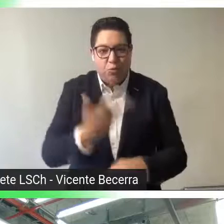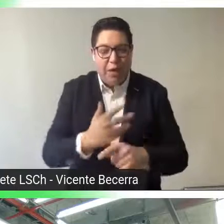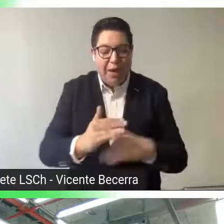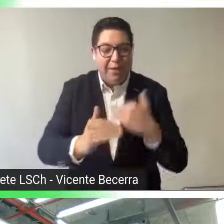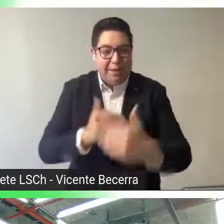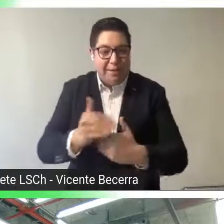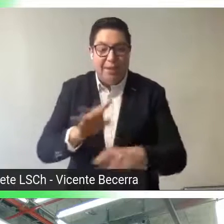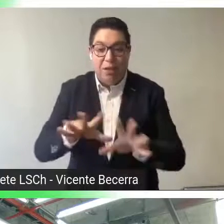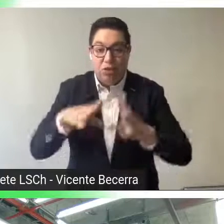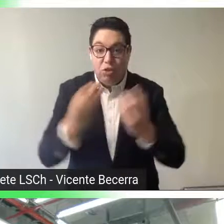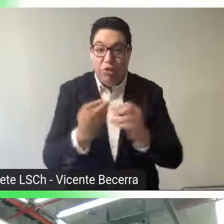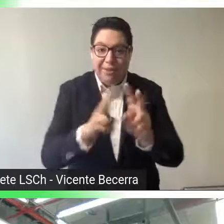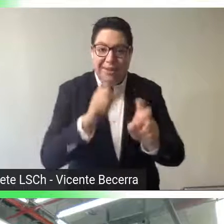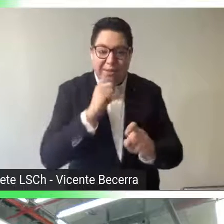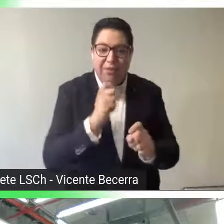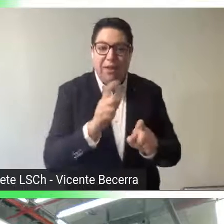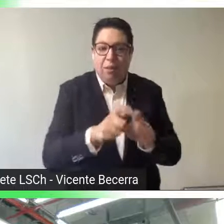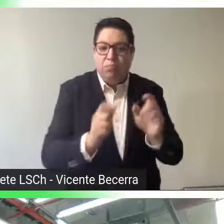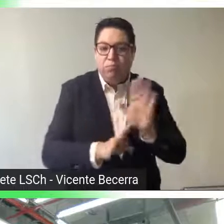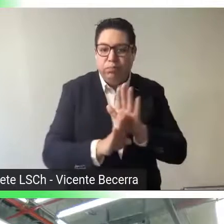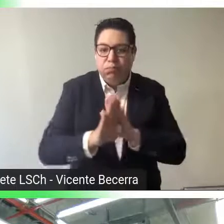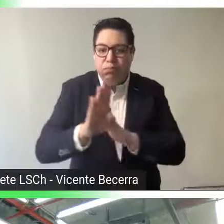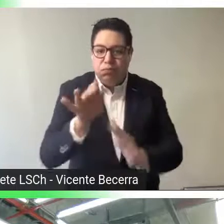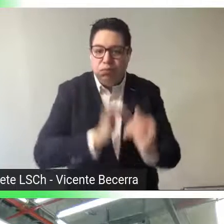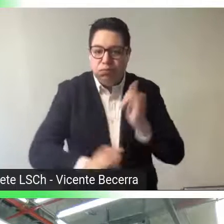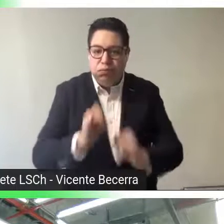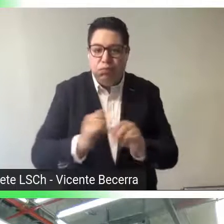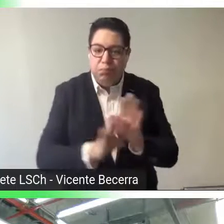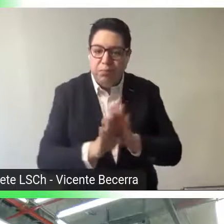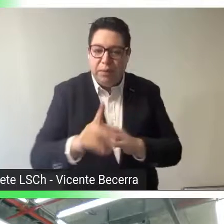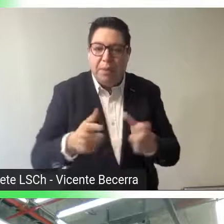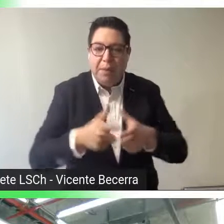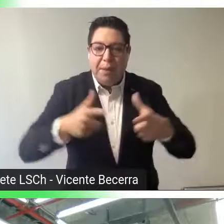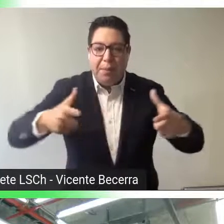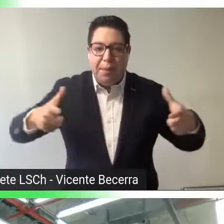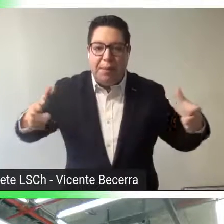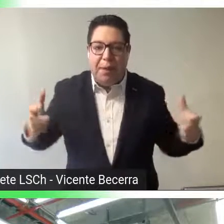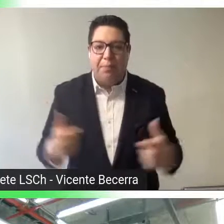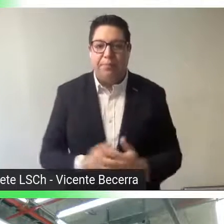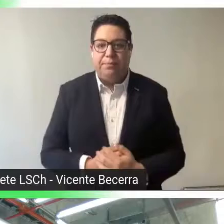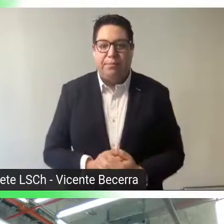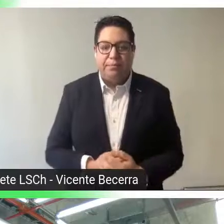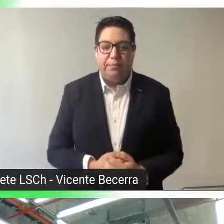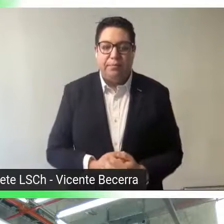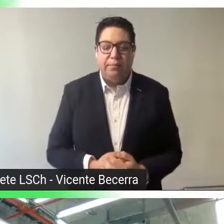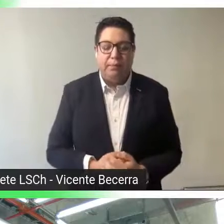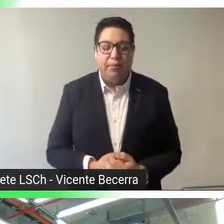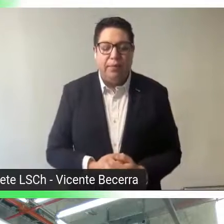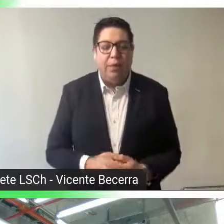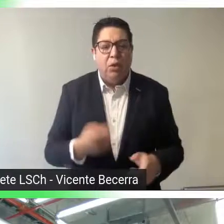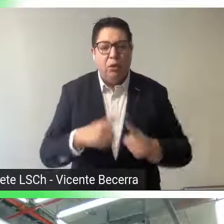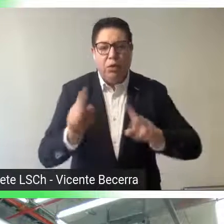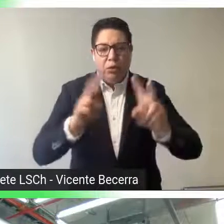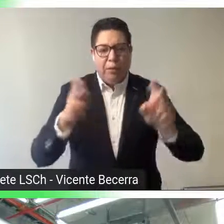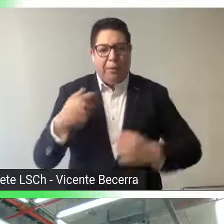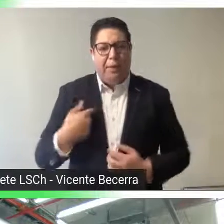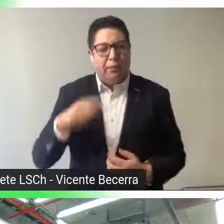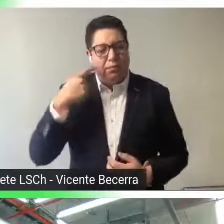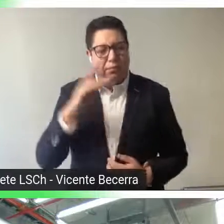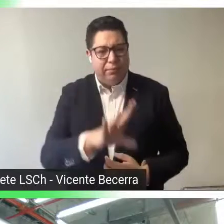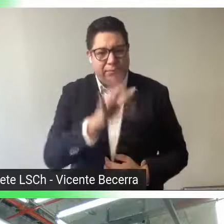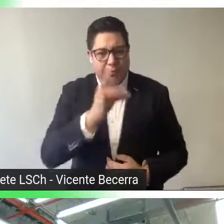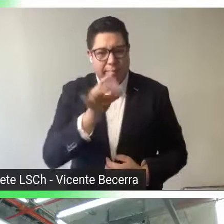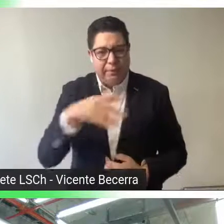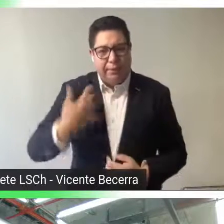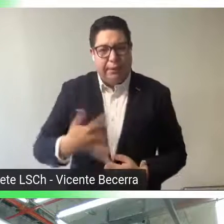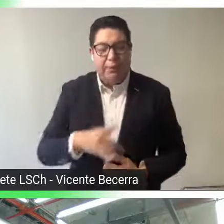y cada vez con la transformación digital, más público va a ser, y bienvenido sea. Y hay otro elemento que también quiero destacar que tú